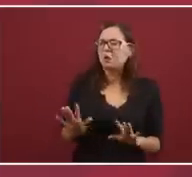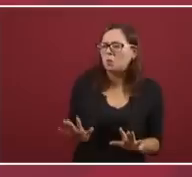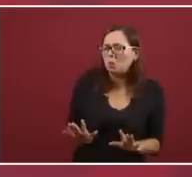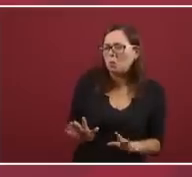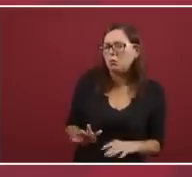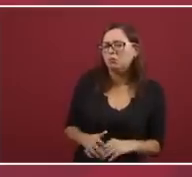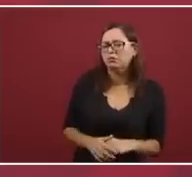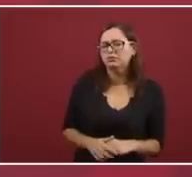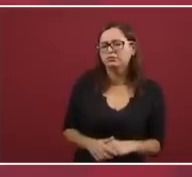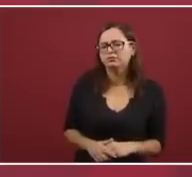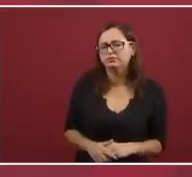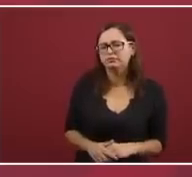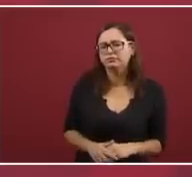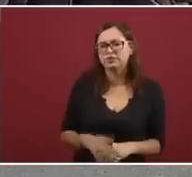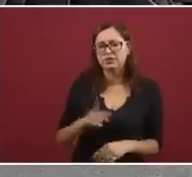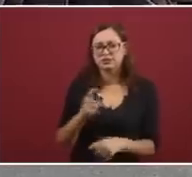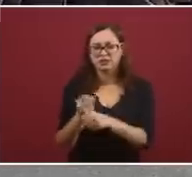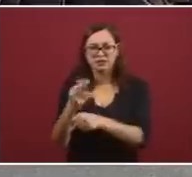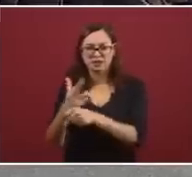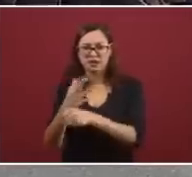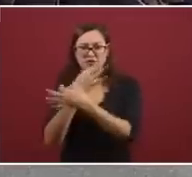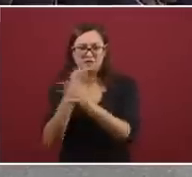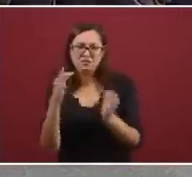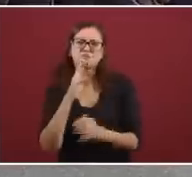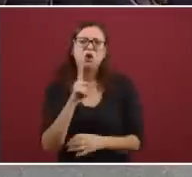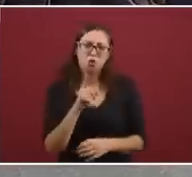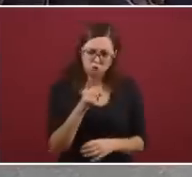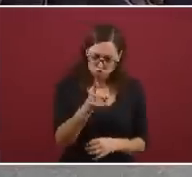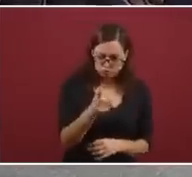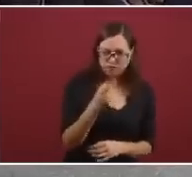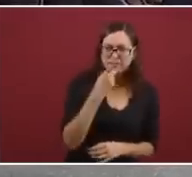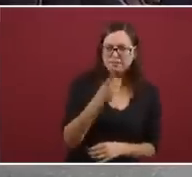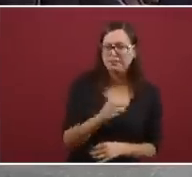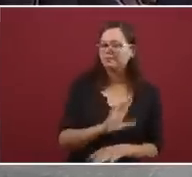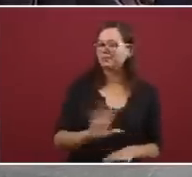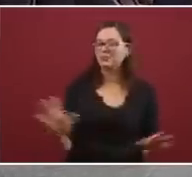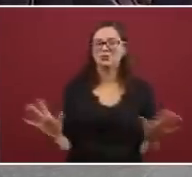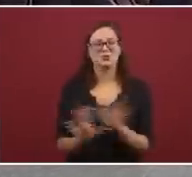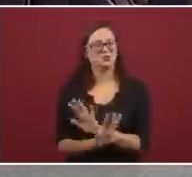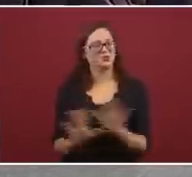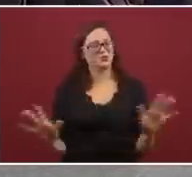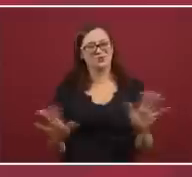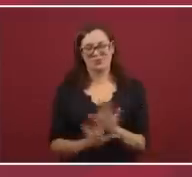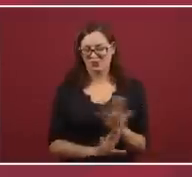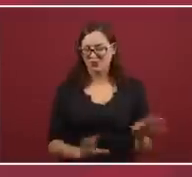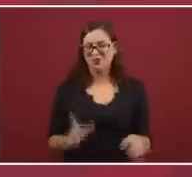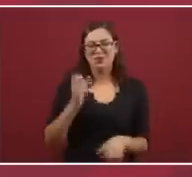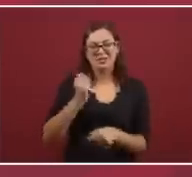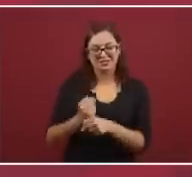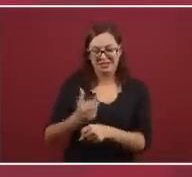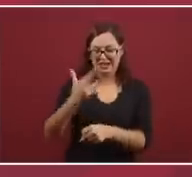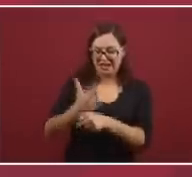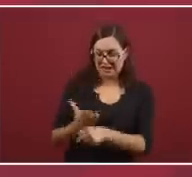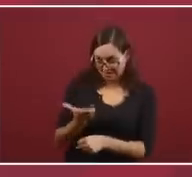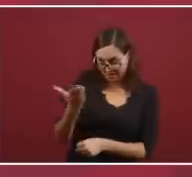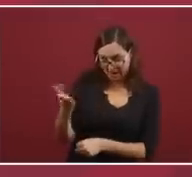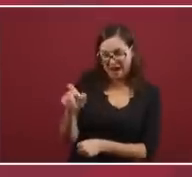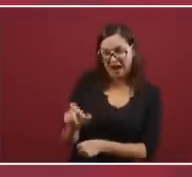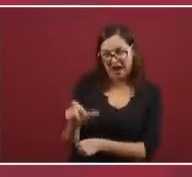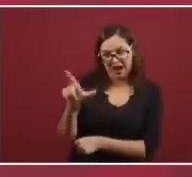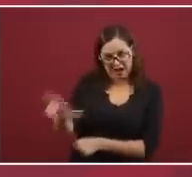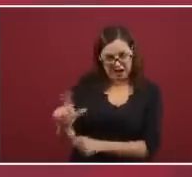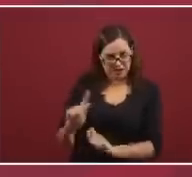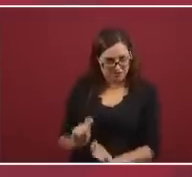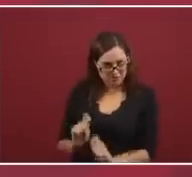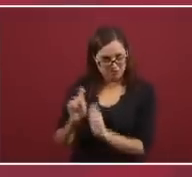mejor escucharlo de usted que del secretario. No, el secretario es el que tiene más elementos. Yo nada